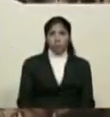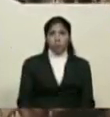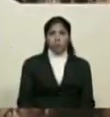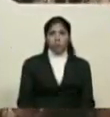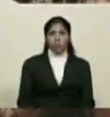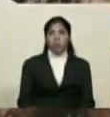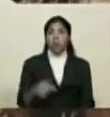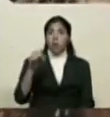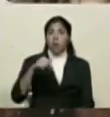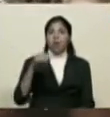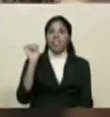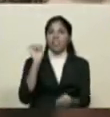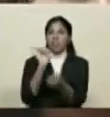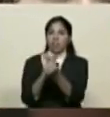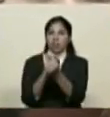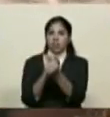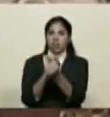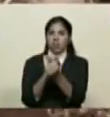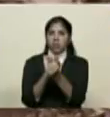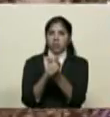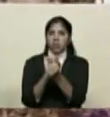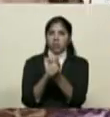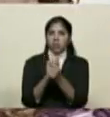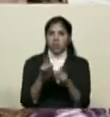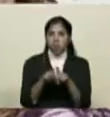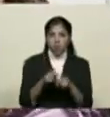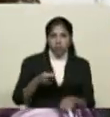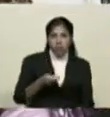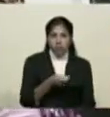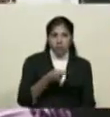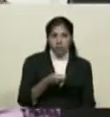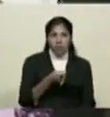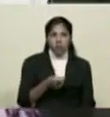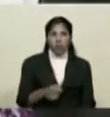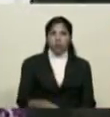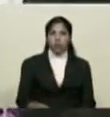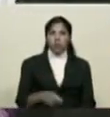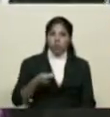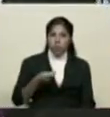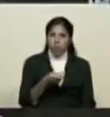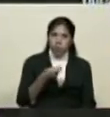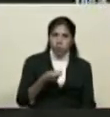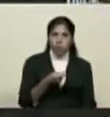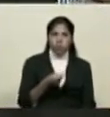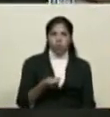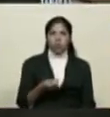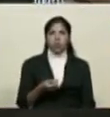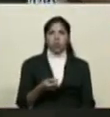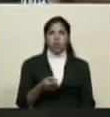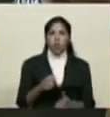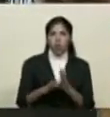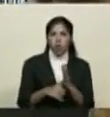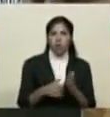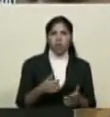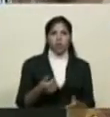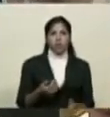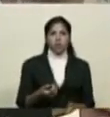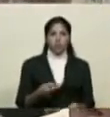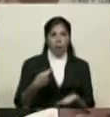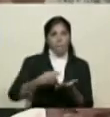por haber cometido los delitos de extorsión y abuso de poder. Yo aspiro que cese,